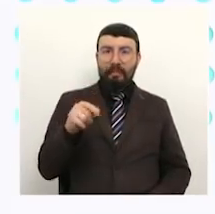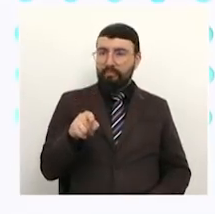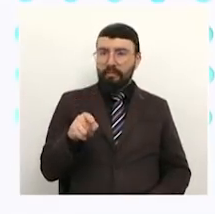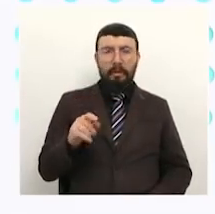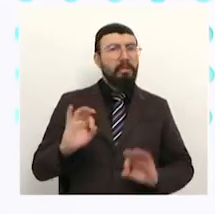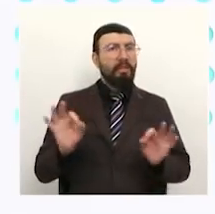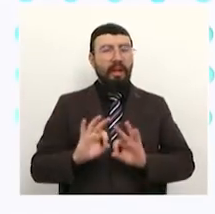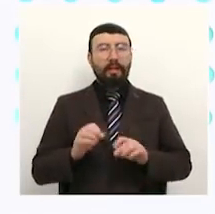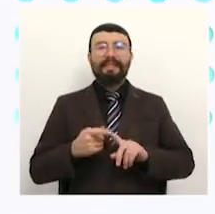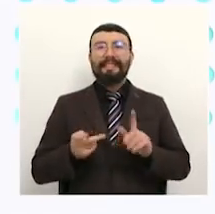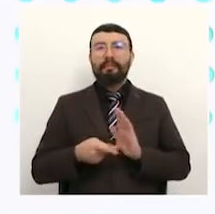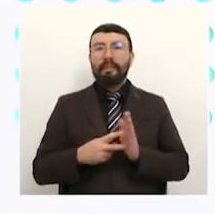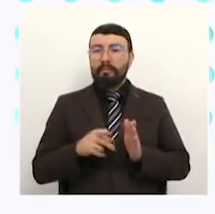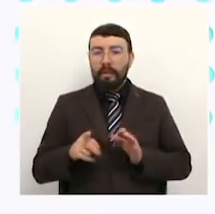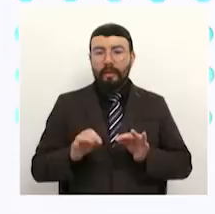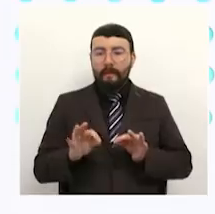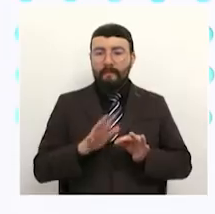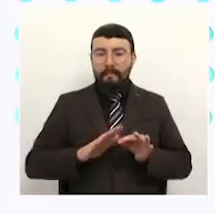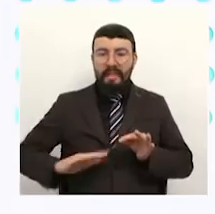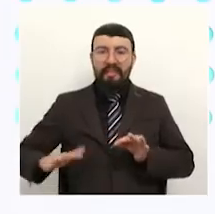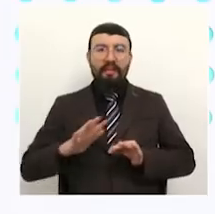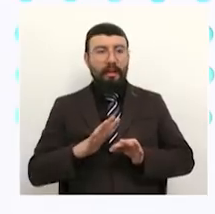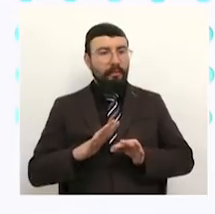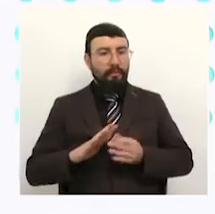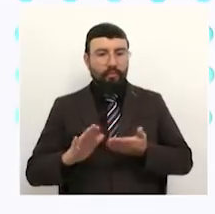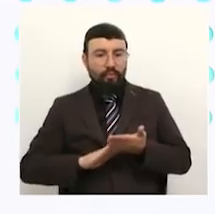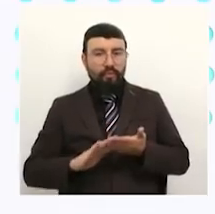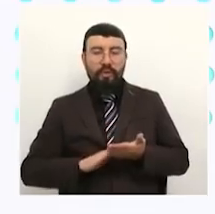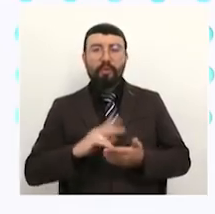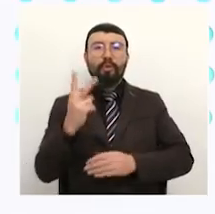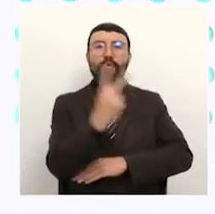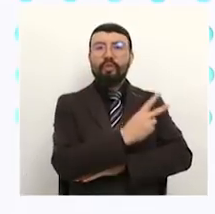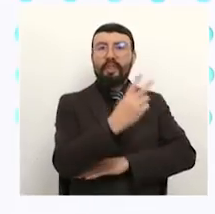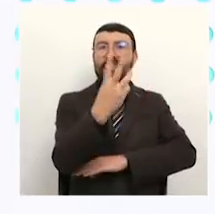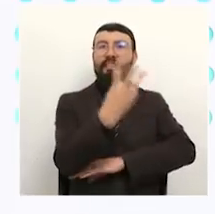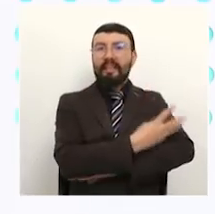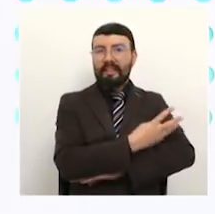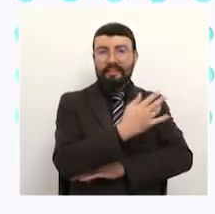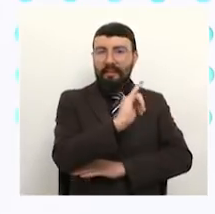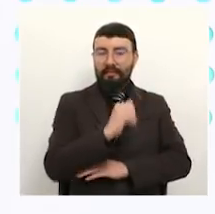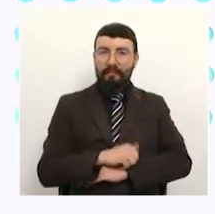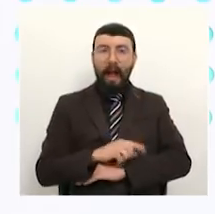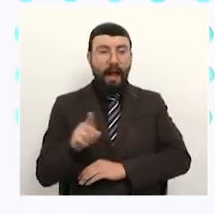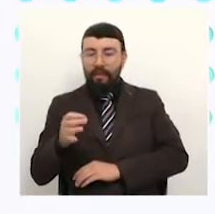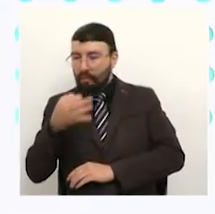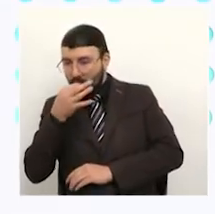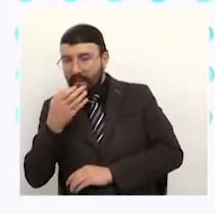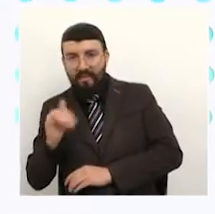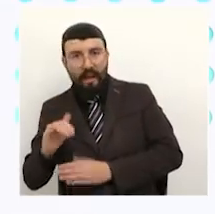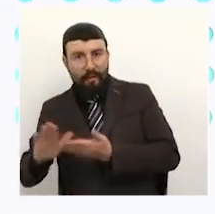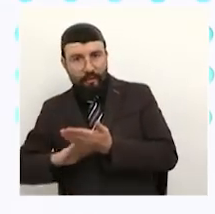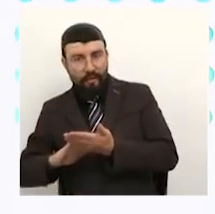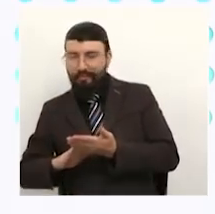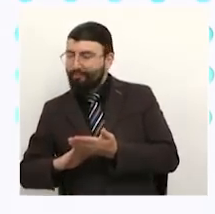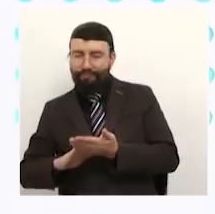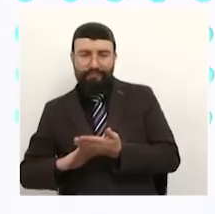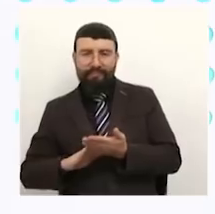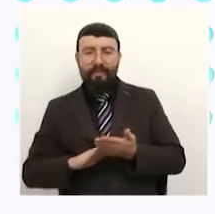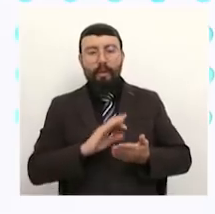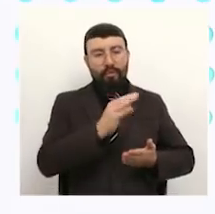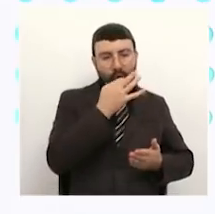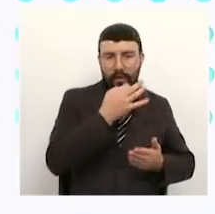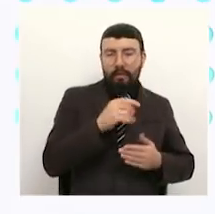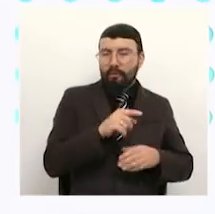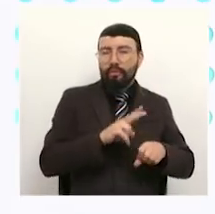viral de cualquier infección superior se resuelve de 2 a 3 días no es porque se haya tomado ni la azitromicina ni nada de eso es un proceso natural